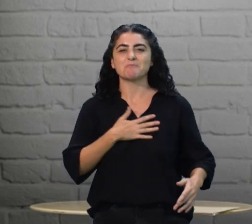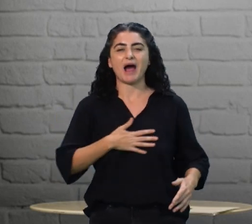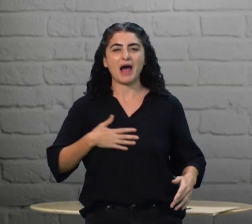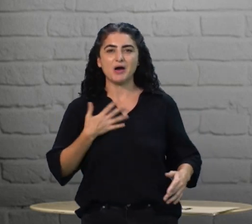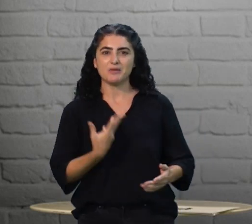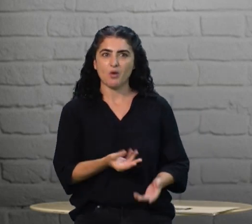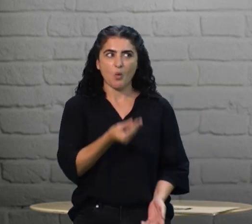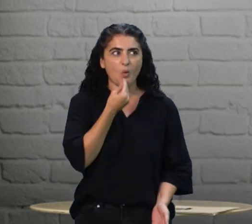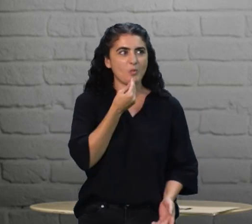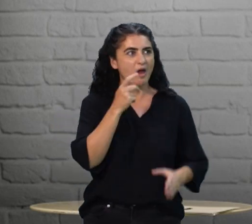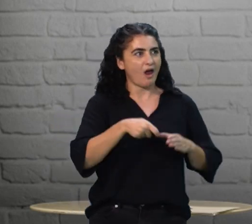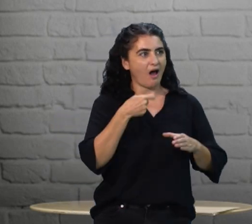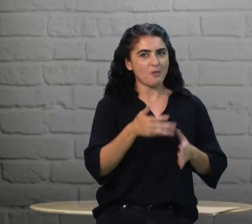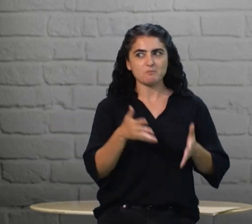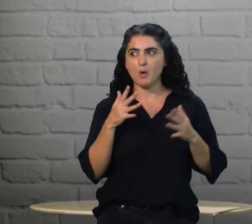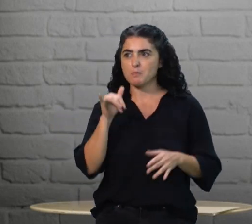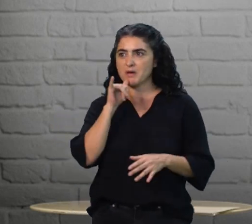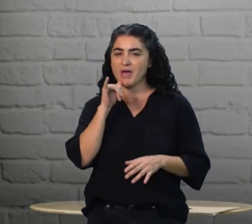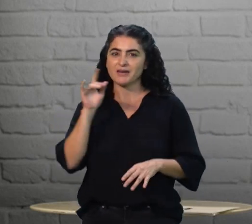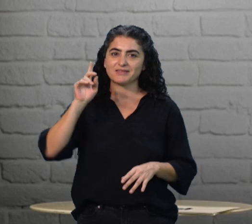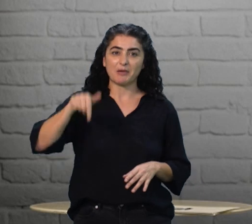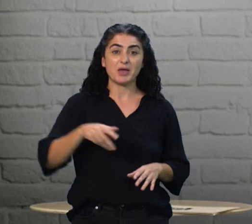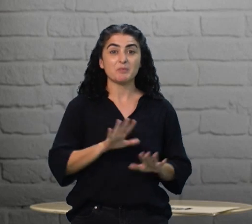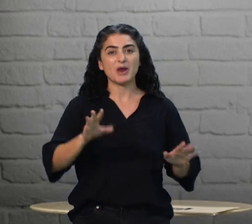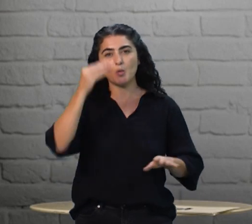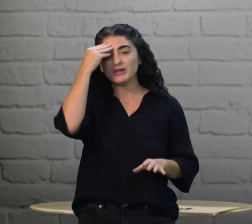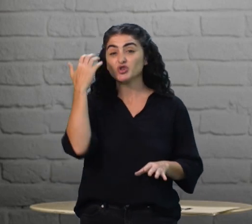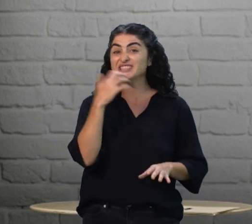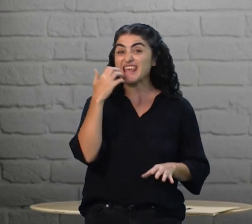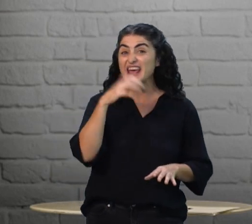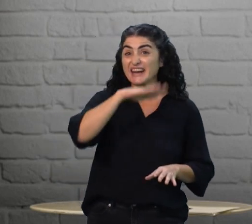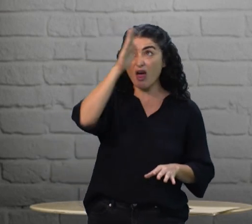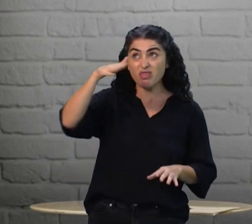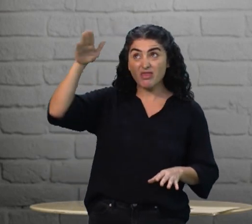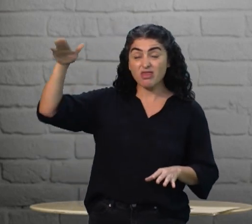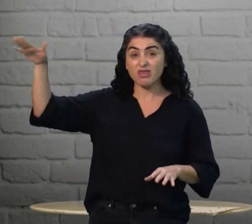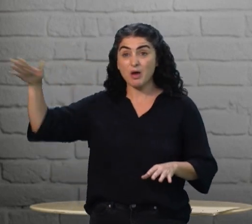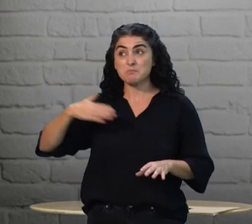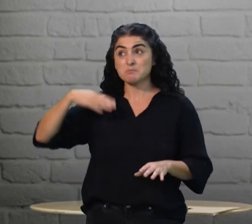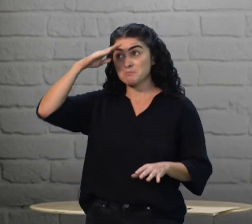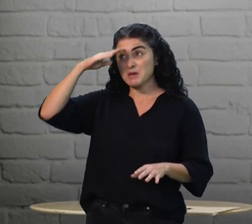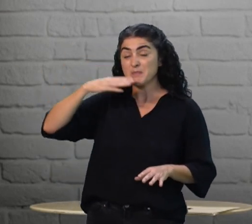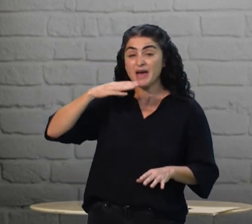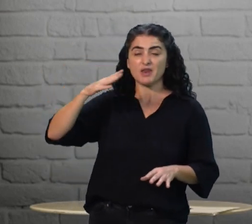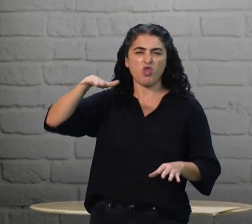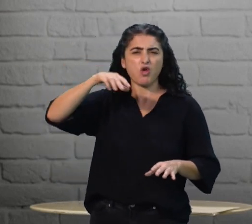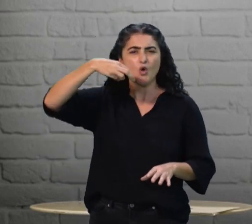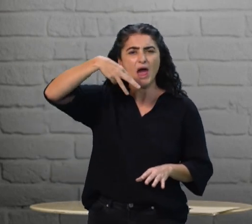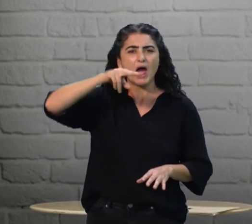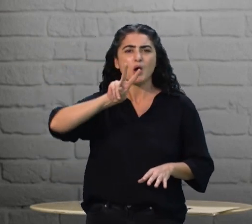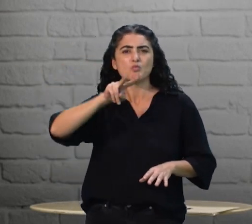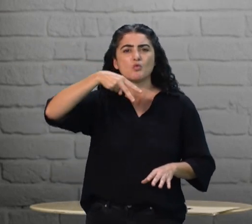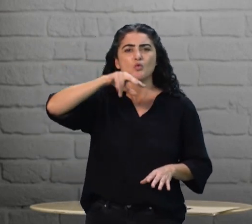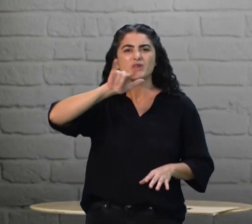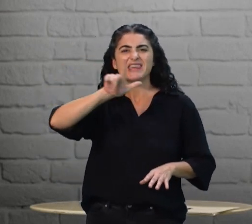Y bebedor aunque yo creo que en la sierra por ejemplo de donde es mi padre por munilla y ahí el los